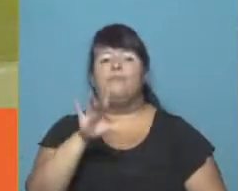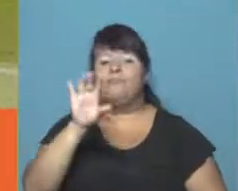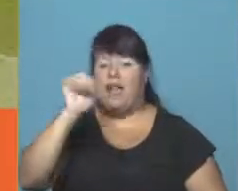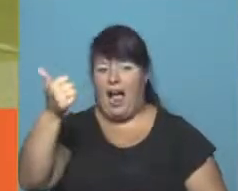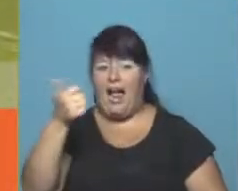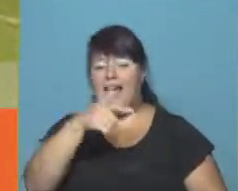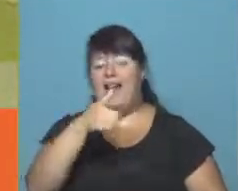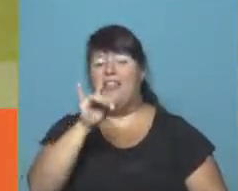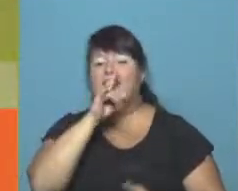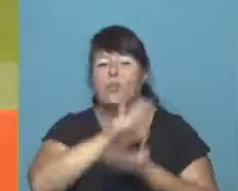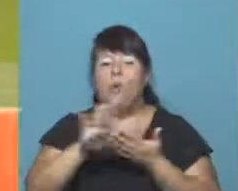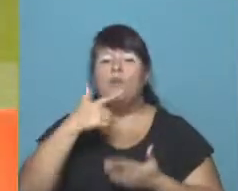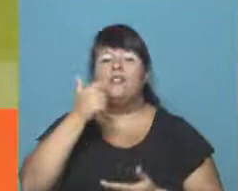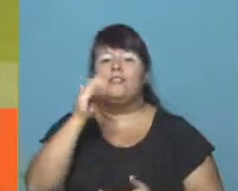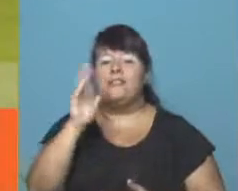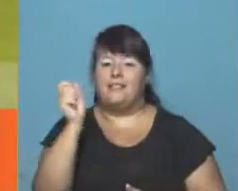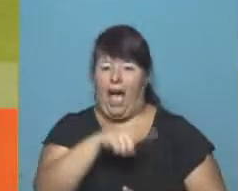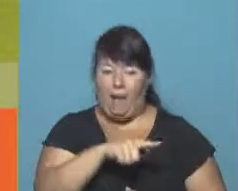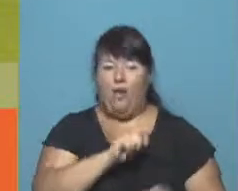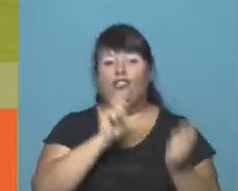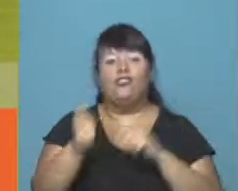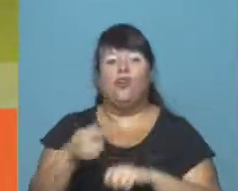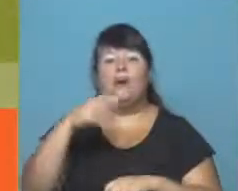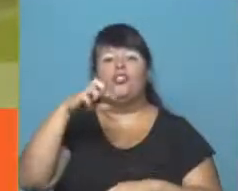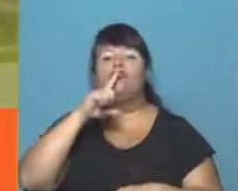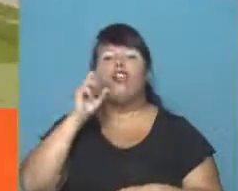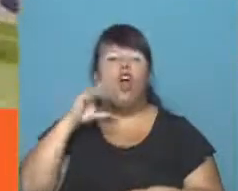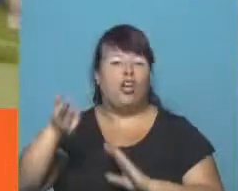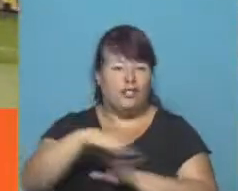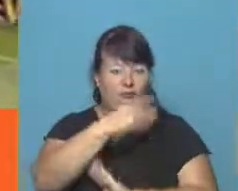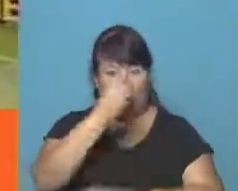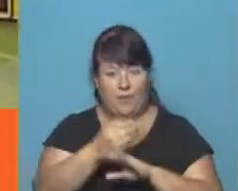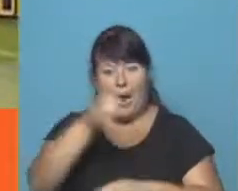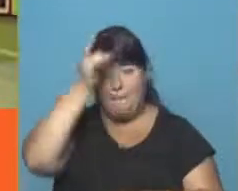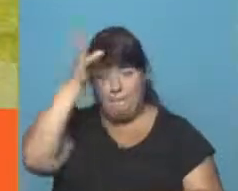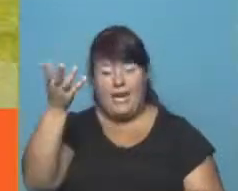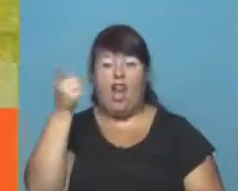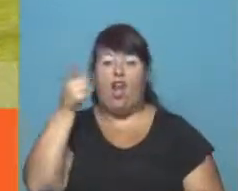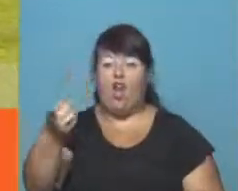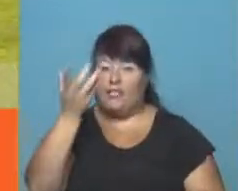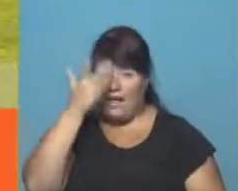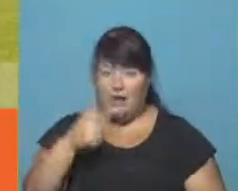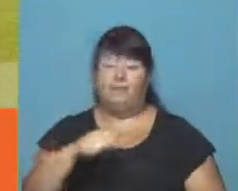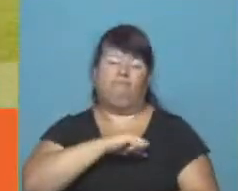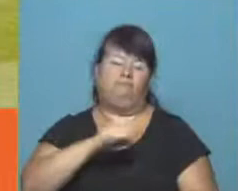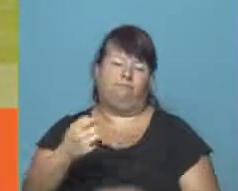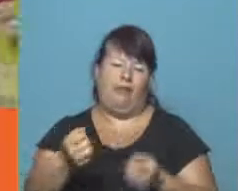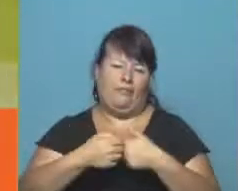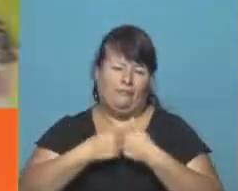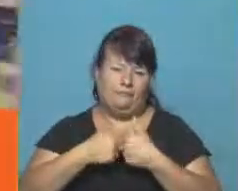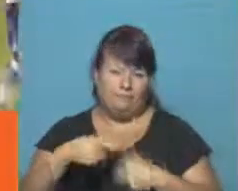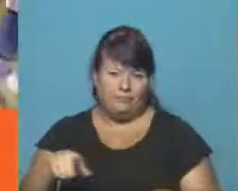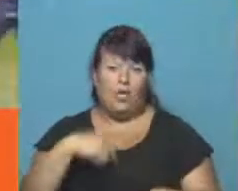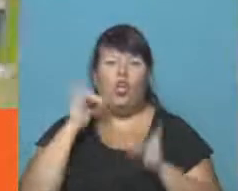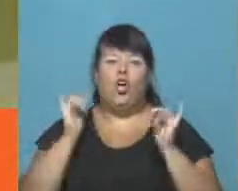el flamante DT Facundo Saba, reemplazante de Pedro Troglio. Penal contra San Lorenzo y fina posición adelantada